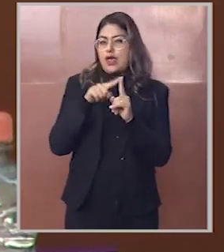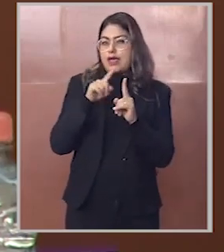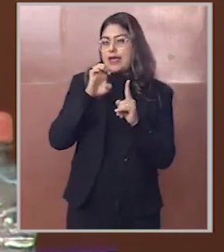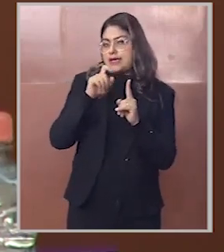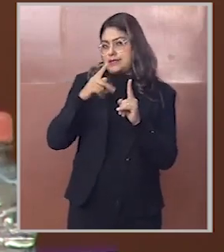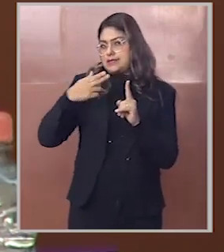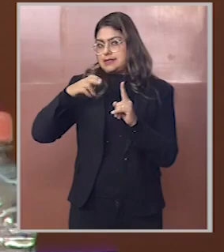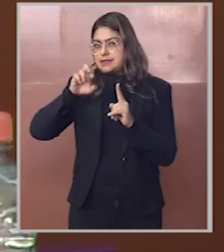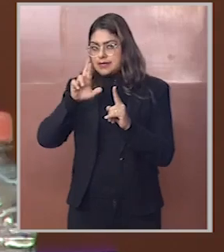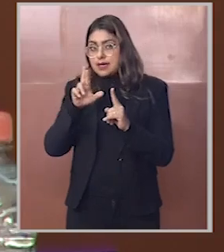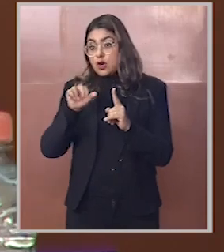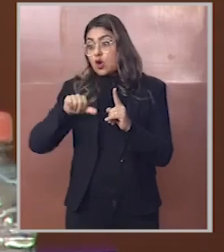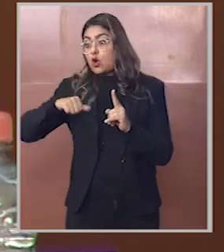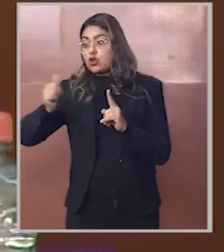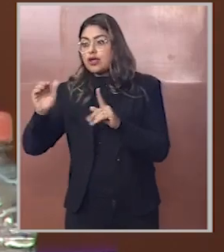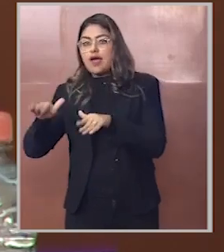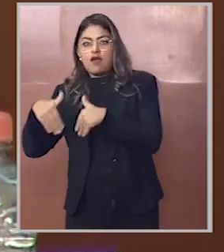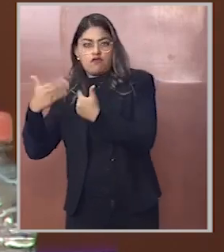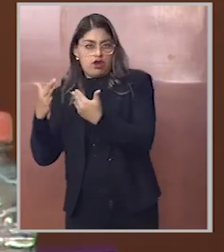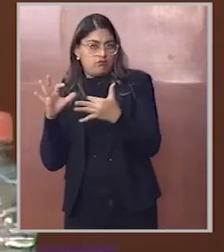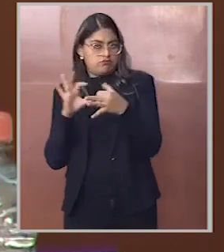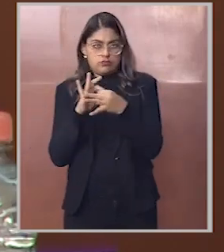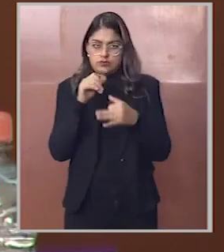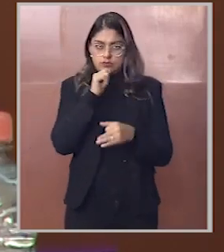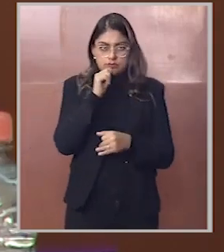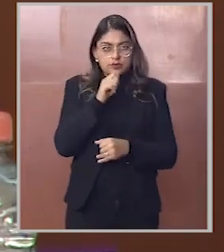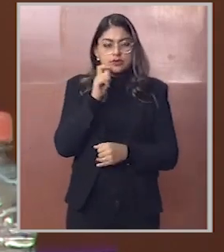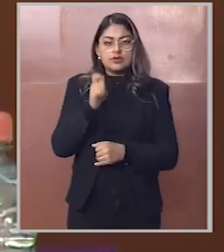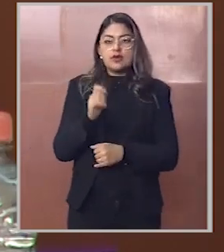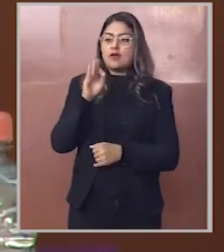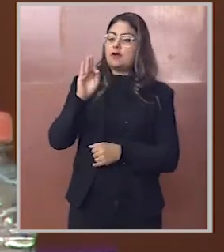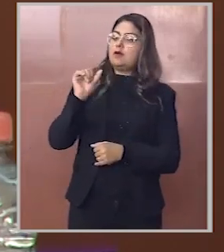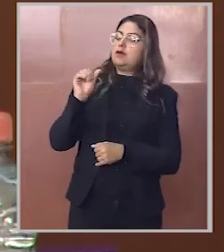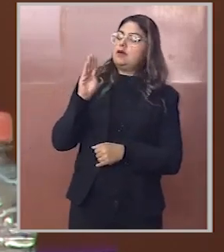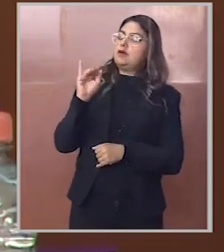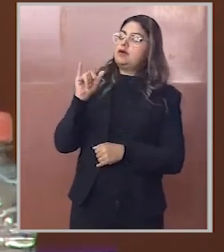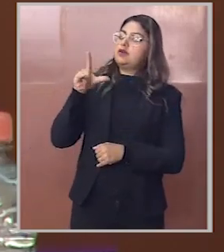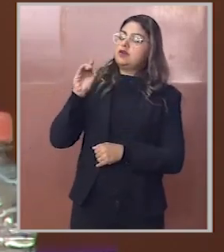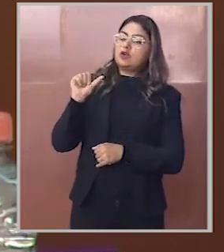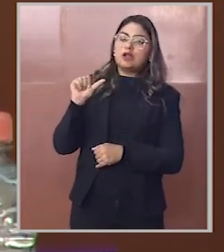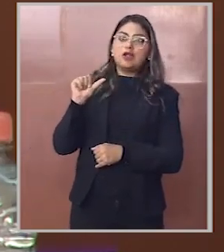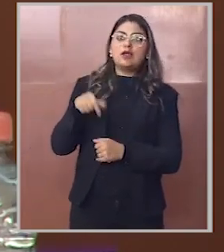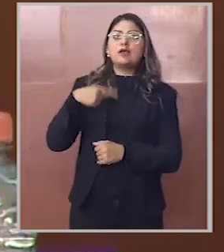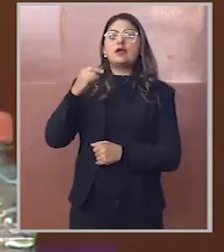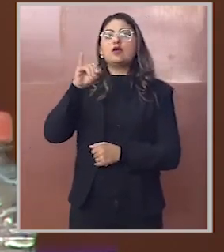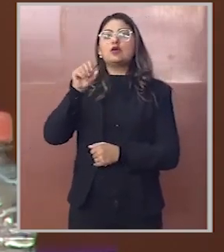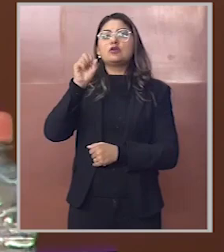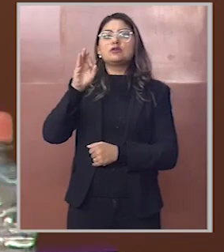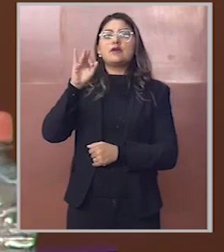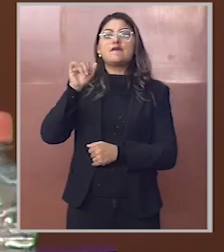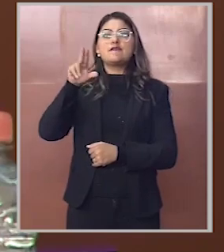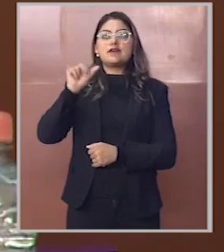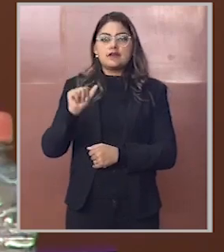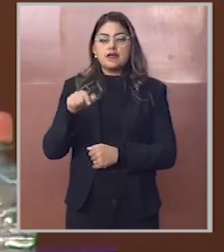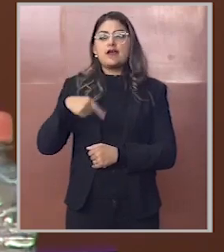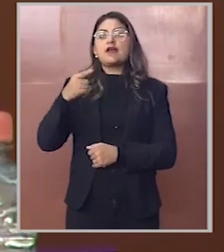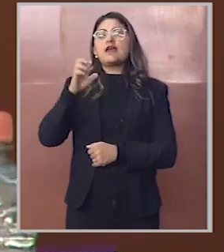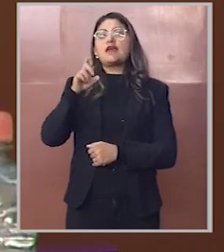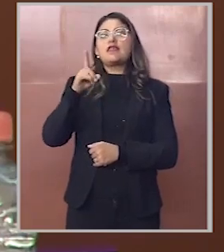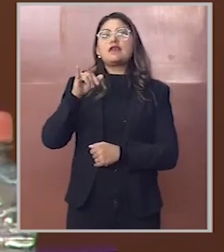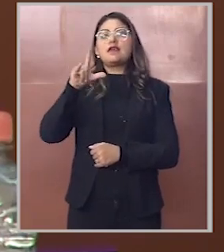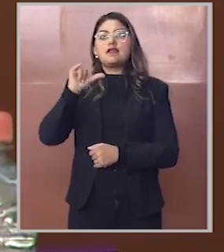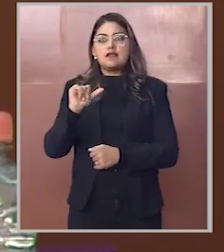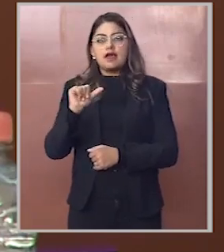Ray Fabiola Carrillo teca Josefina Cuevas Pérez Edilia de la cruz flores Victoria Maribel